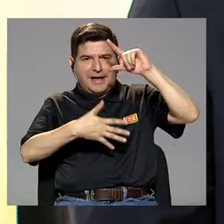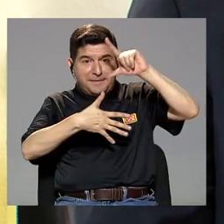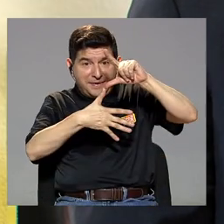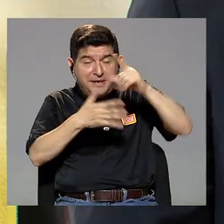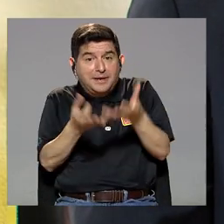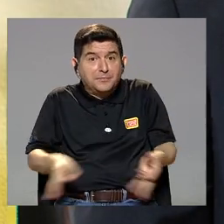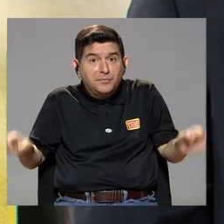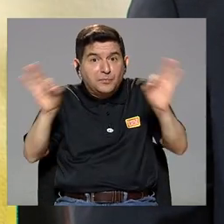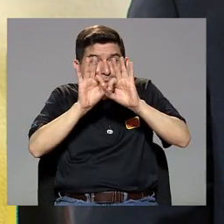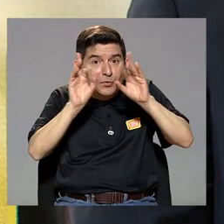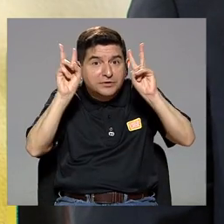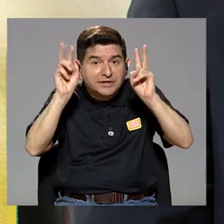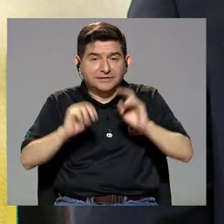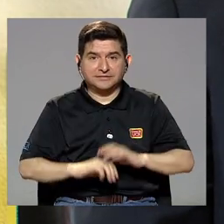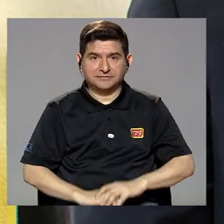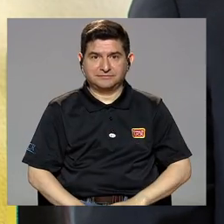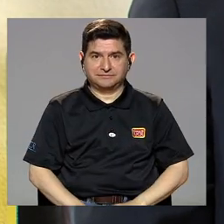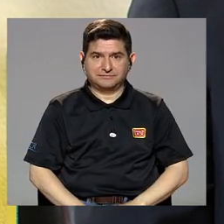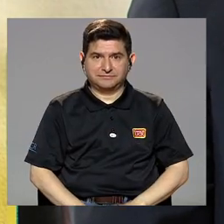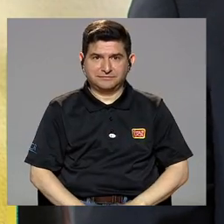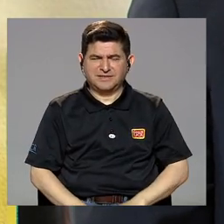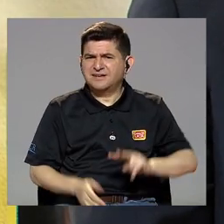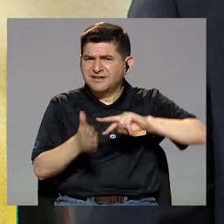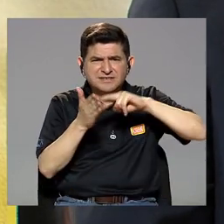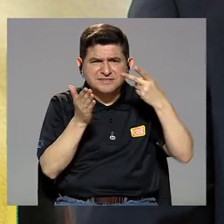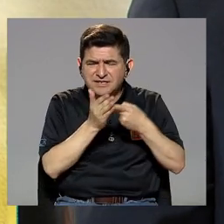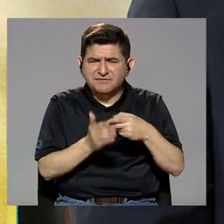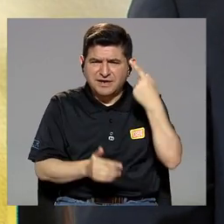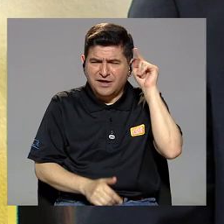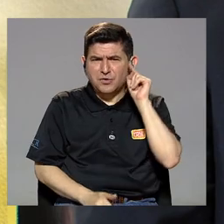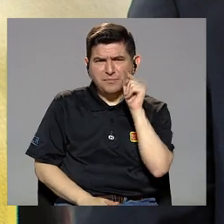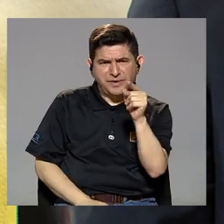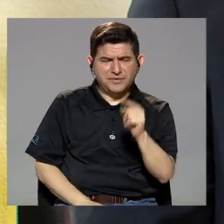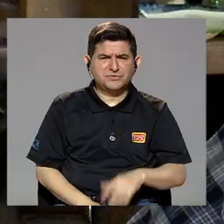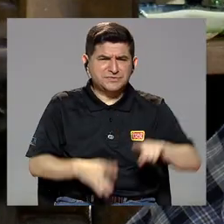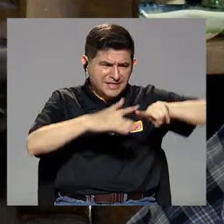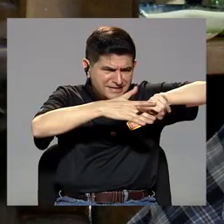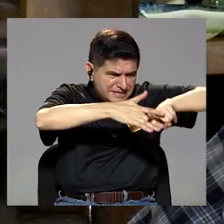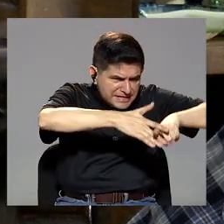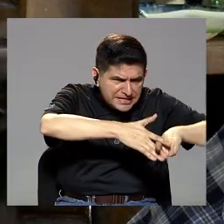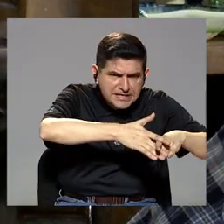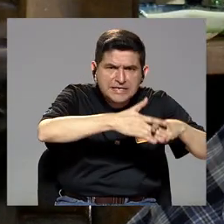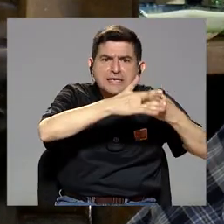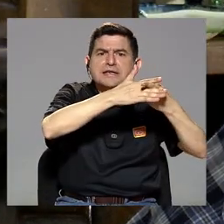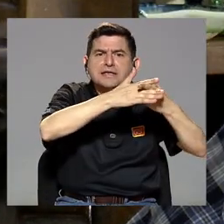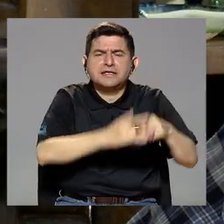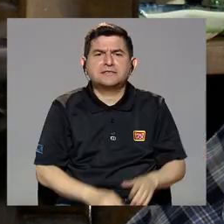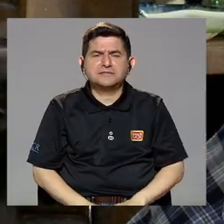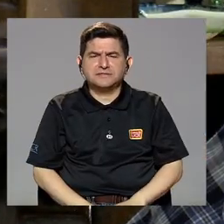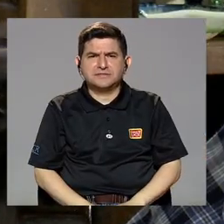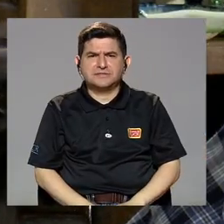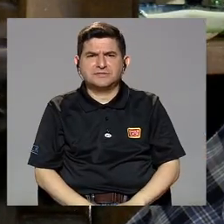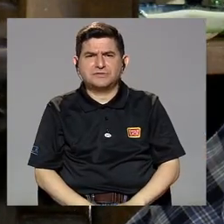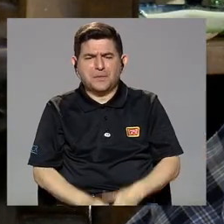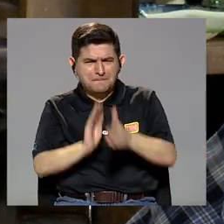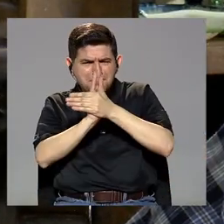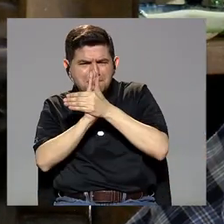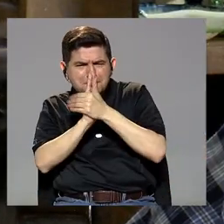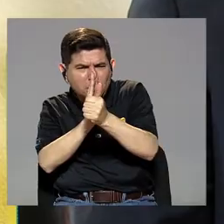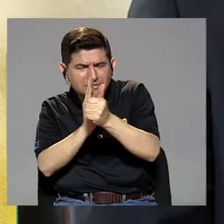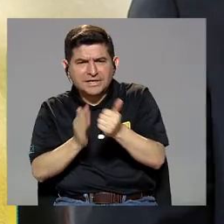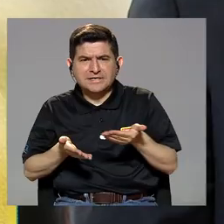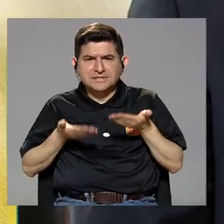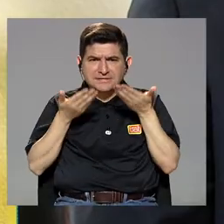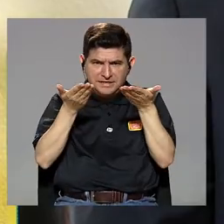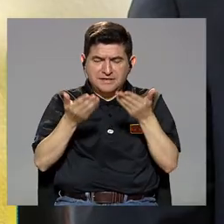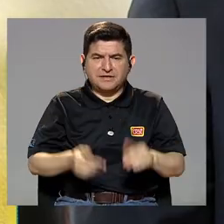grande qué significado tiene para usted desde un inicio la potencia que le dio vida